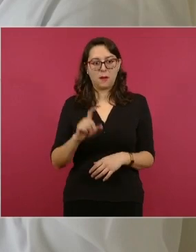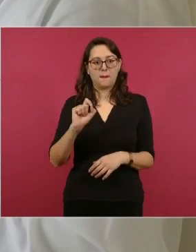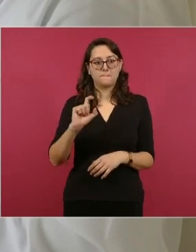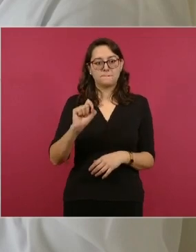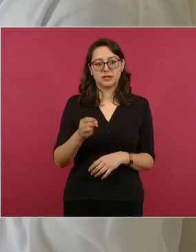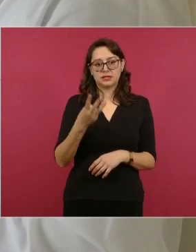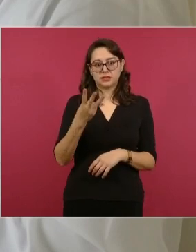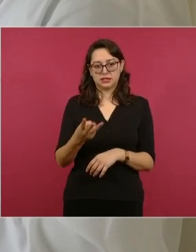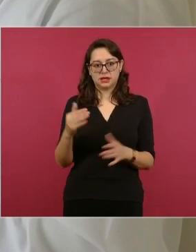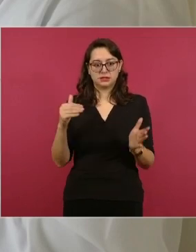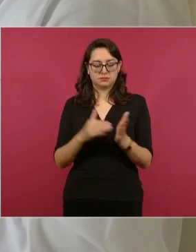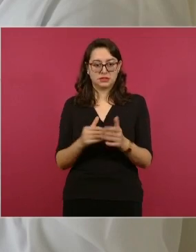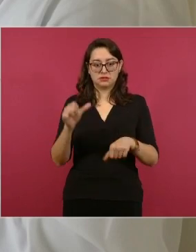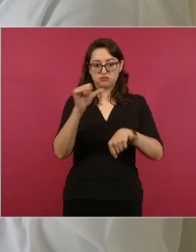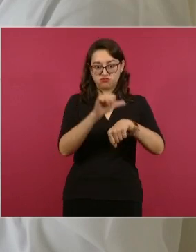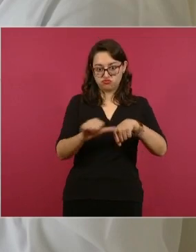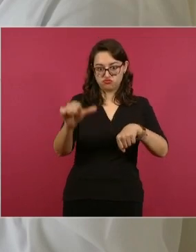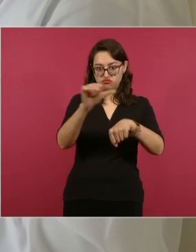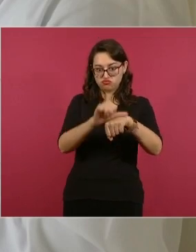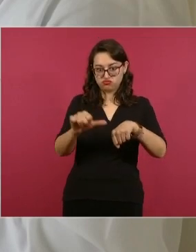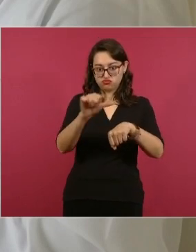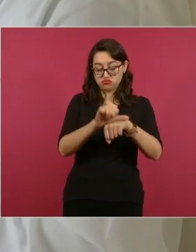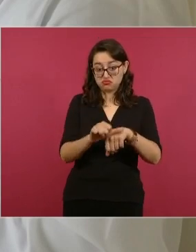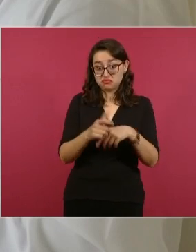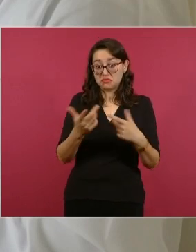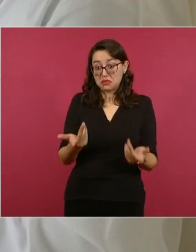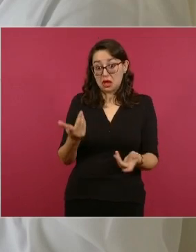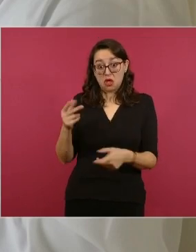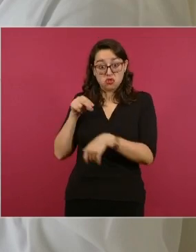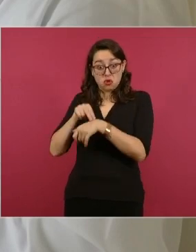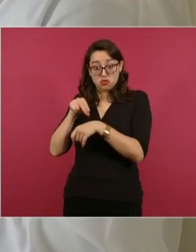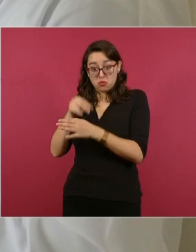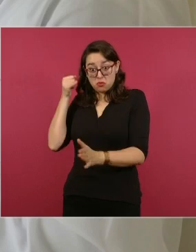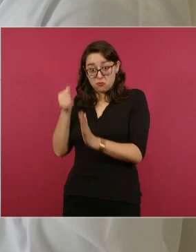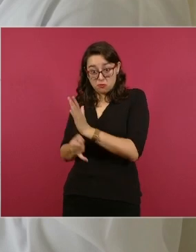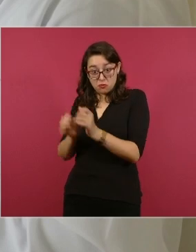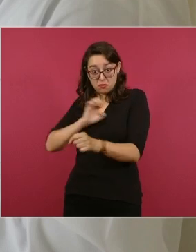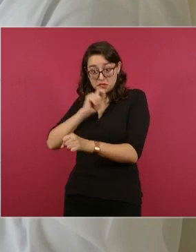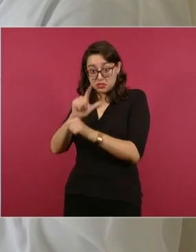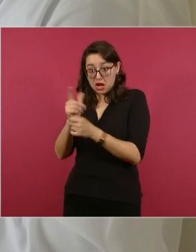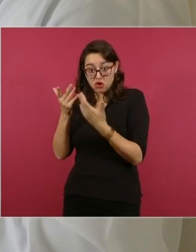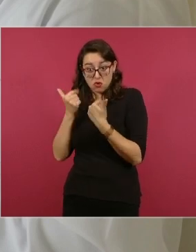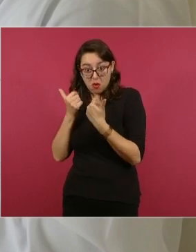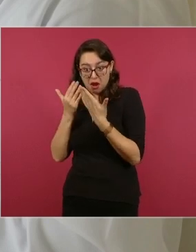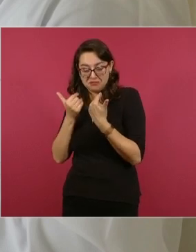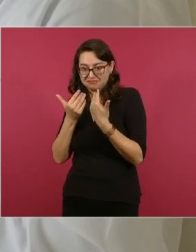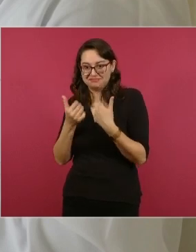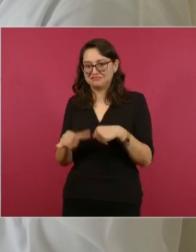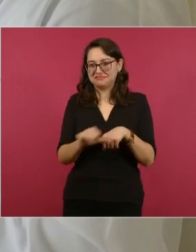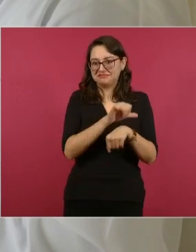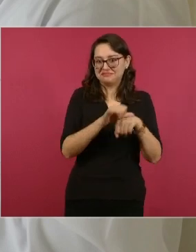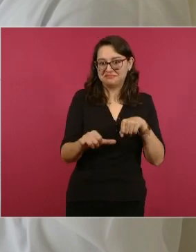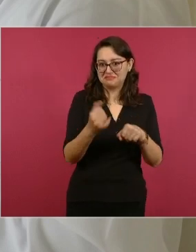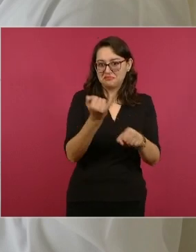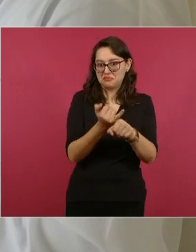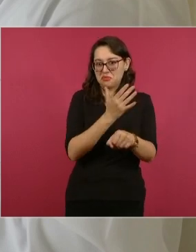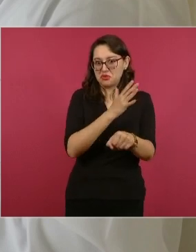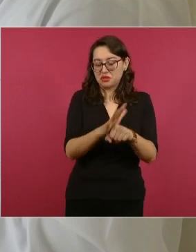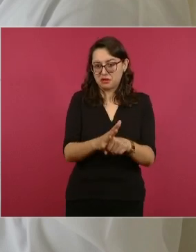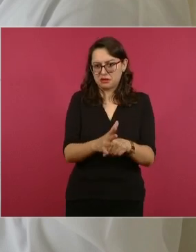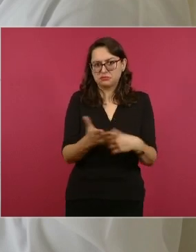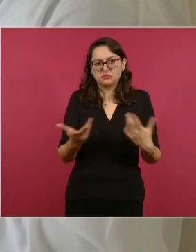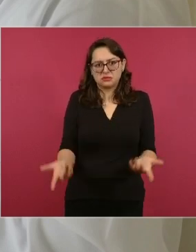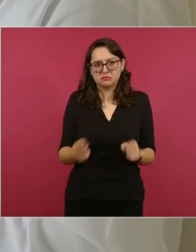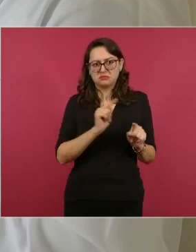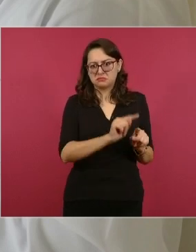23,492 cirugías que sin la presencia de estos médicos no hubieran ocurrido. Eso es lo más importante. Son quirófanos, muchos